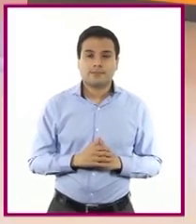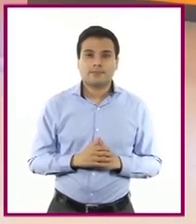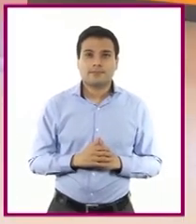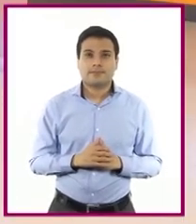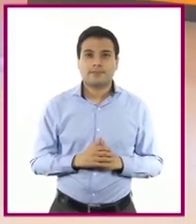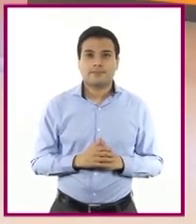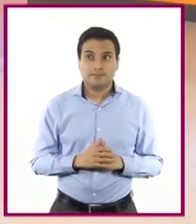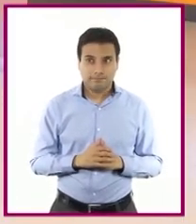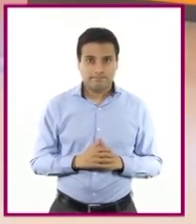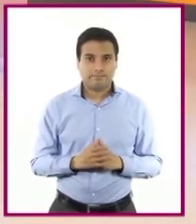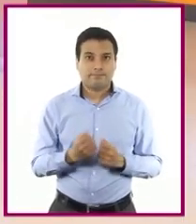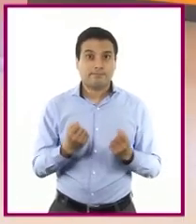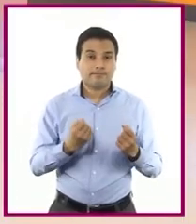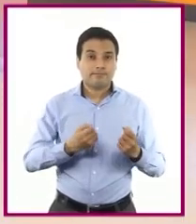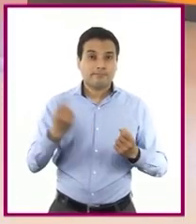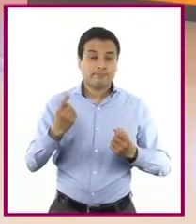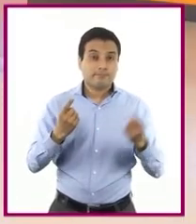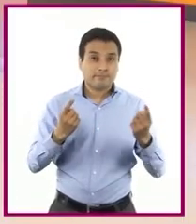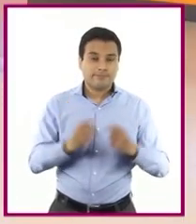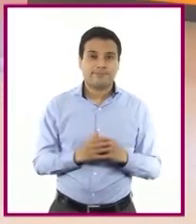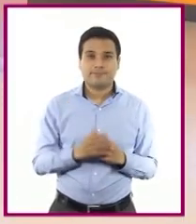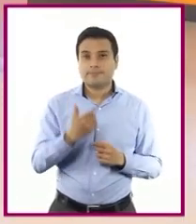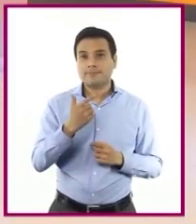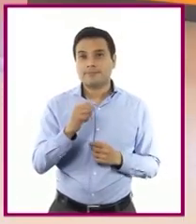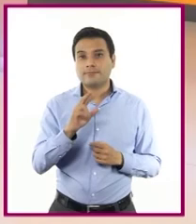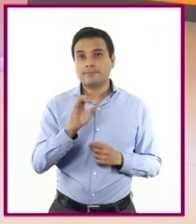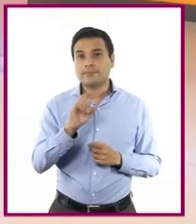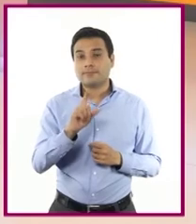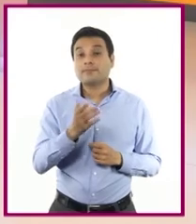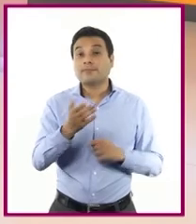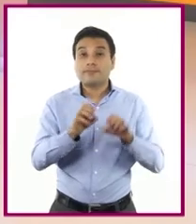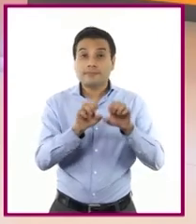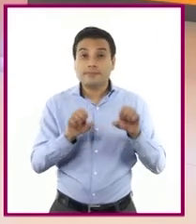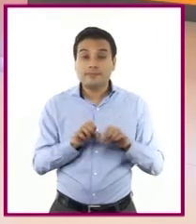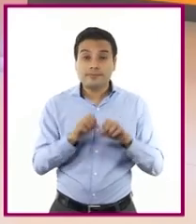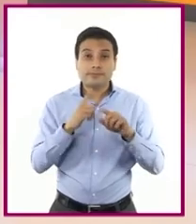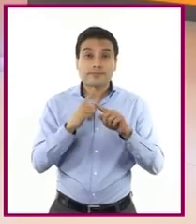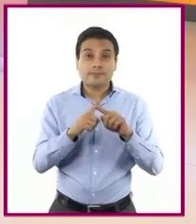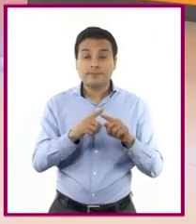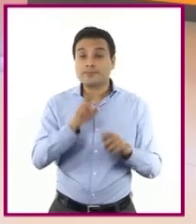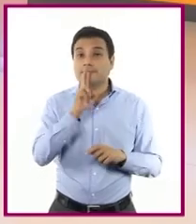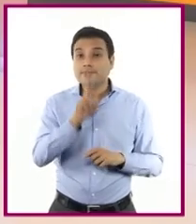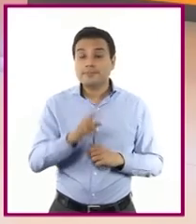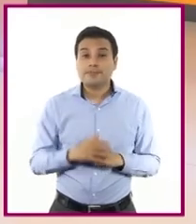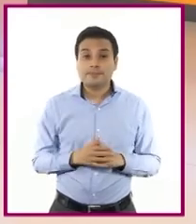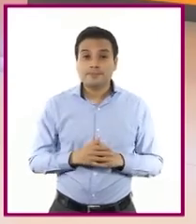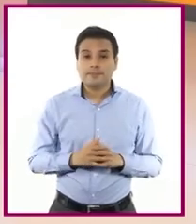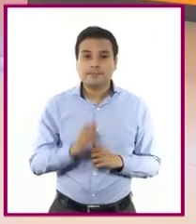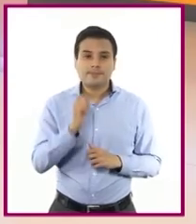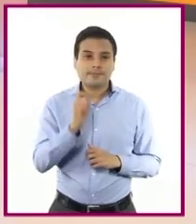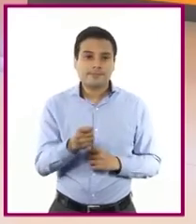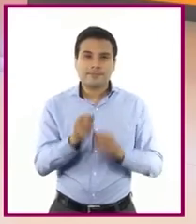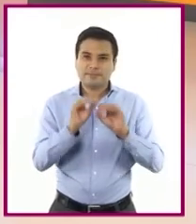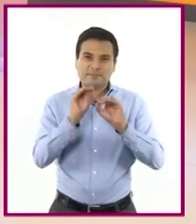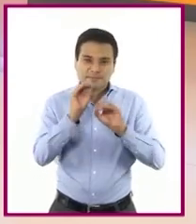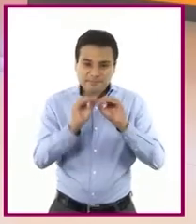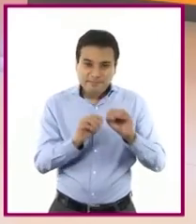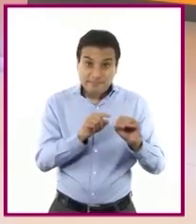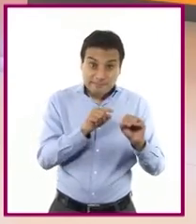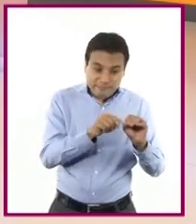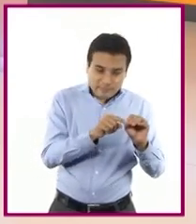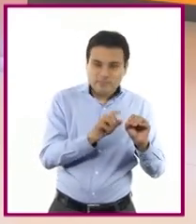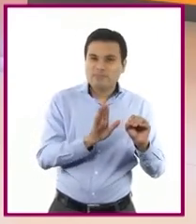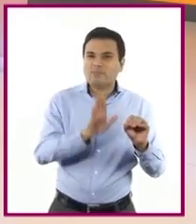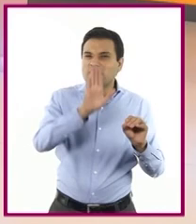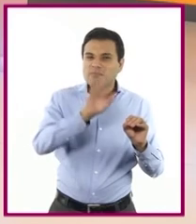Vamos uno a uno. Gabriel, equipo cromosomas, tu respuesta. Es una representación idéntica a las